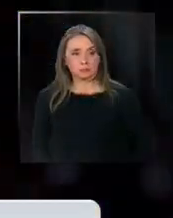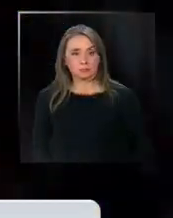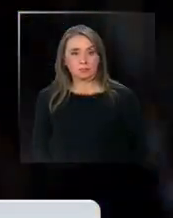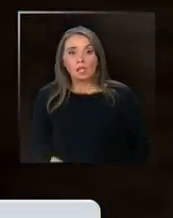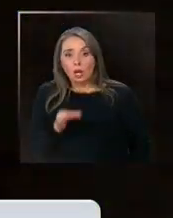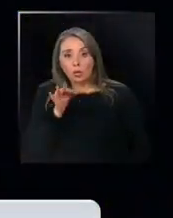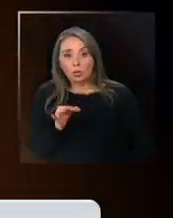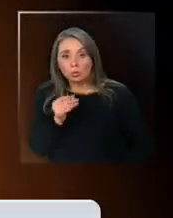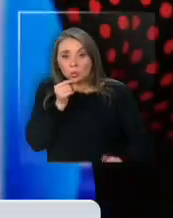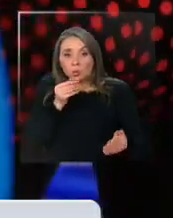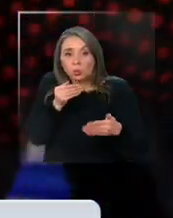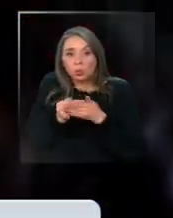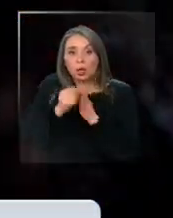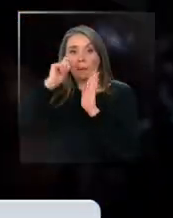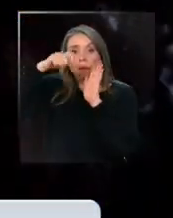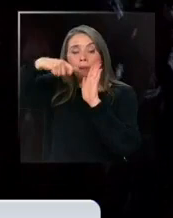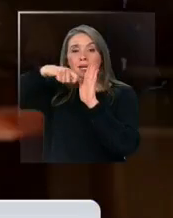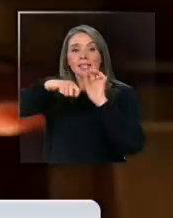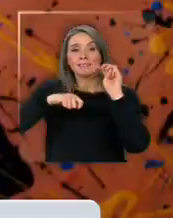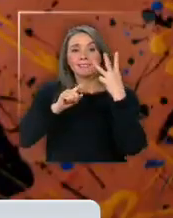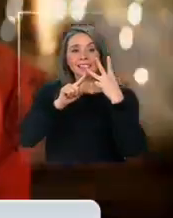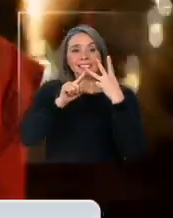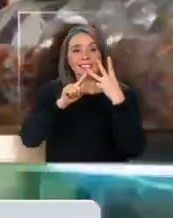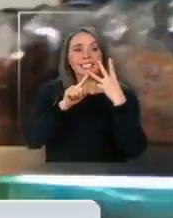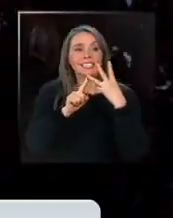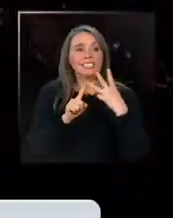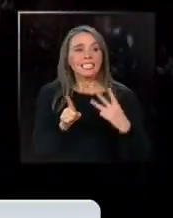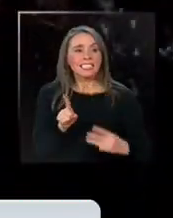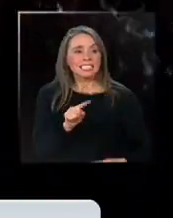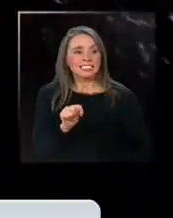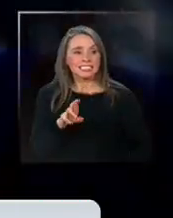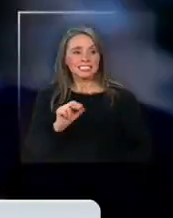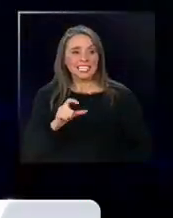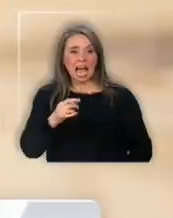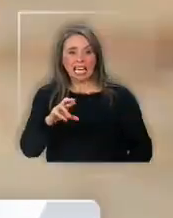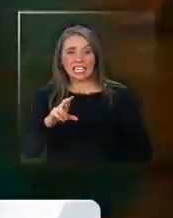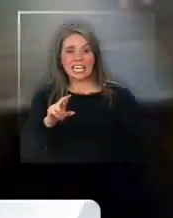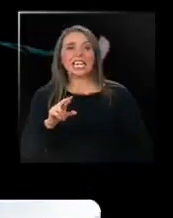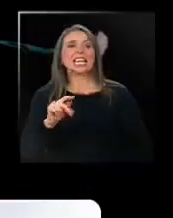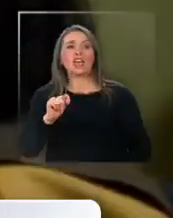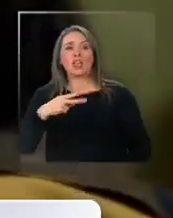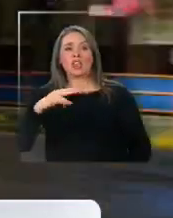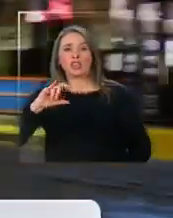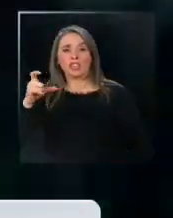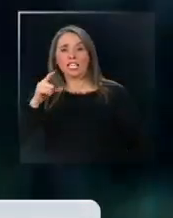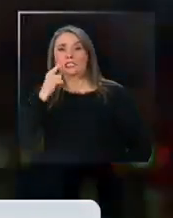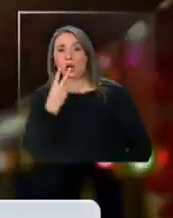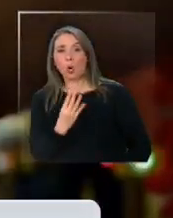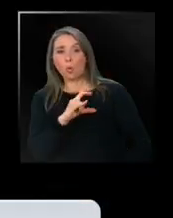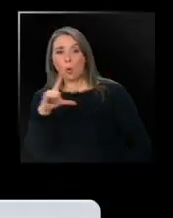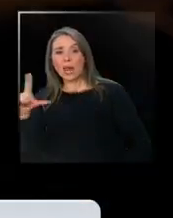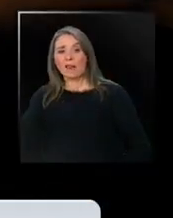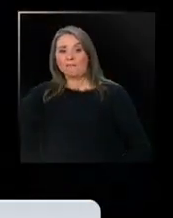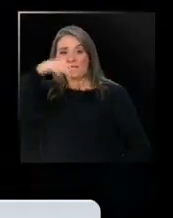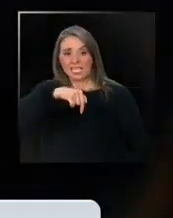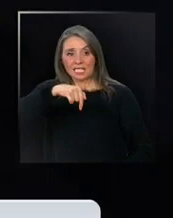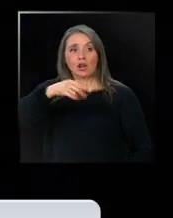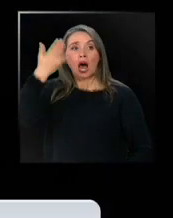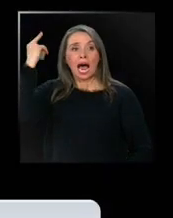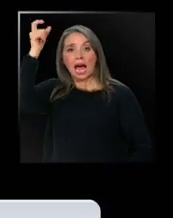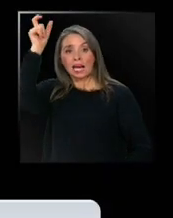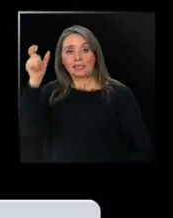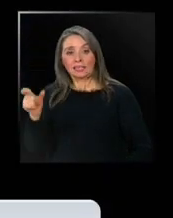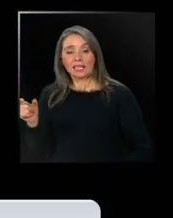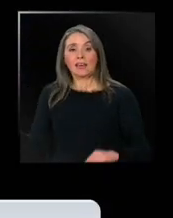justamente el corte hasta el estreno de la tercera temporada de stranger things wild llegó hasta versión del evento un encuentro que ya había tenido al